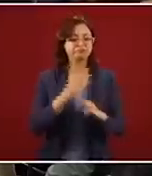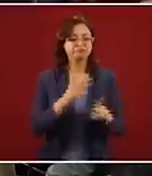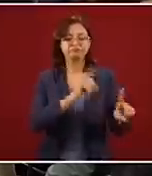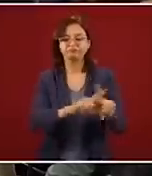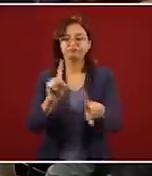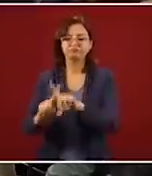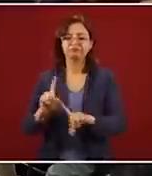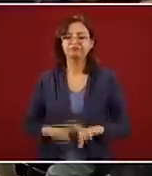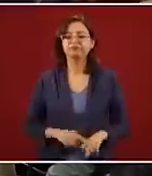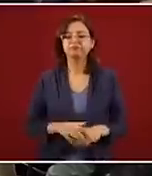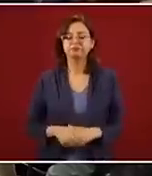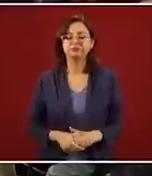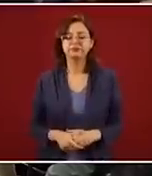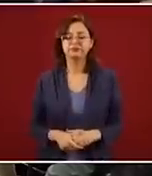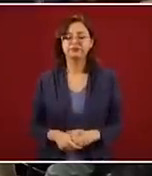Bueno,